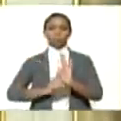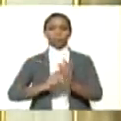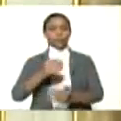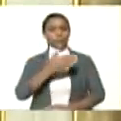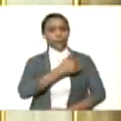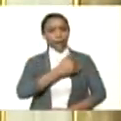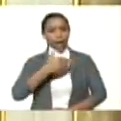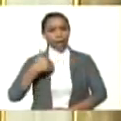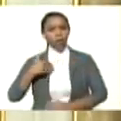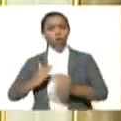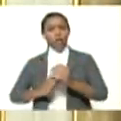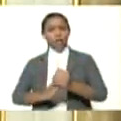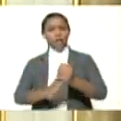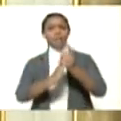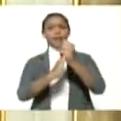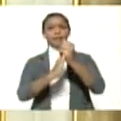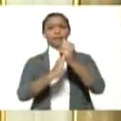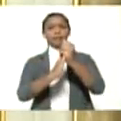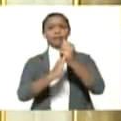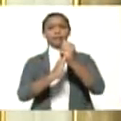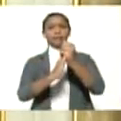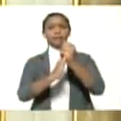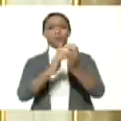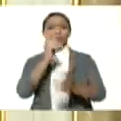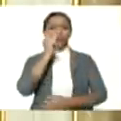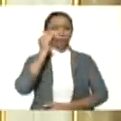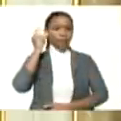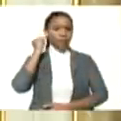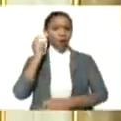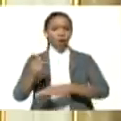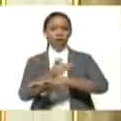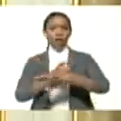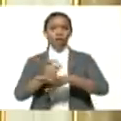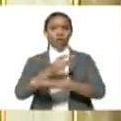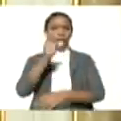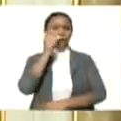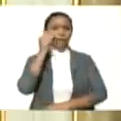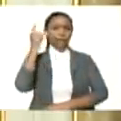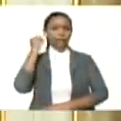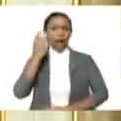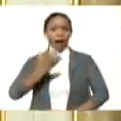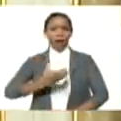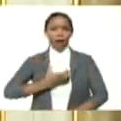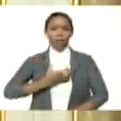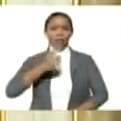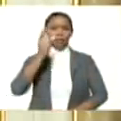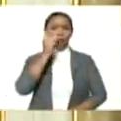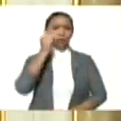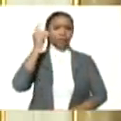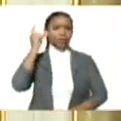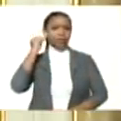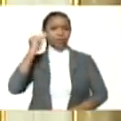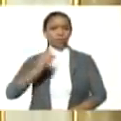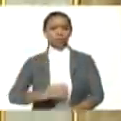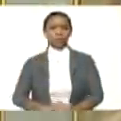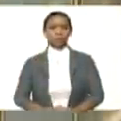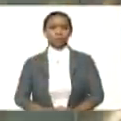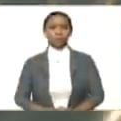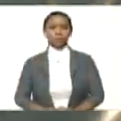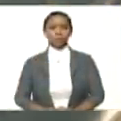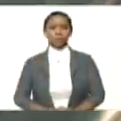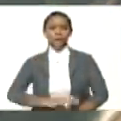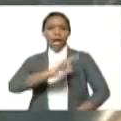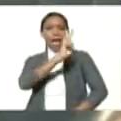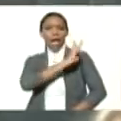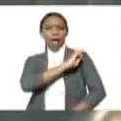queridos líderes y lideresas, gobernadores, gobernadoras, alcaldes, alcaldesas, jefes